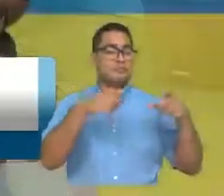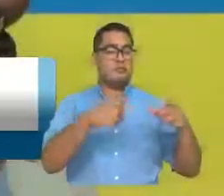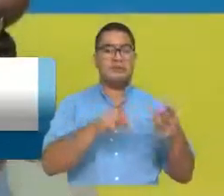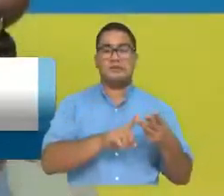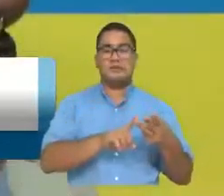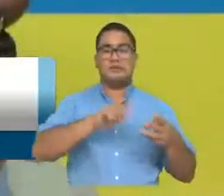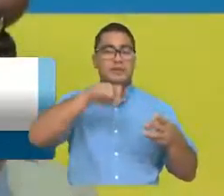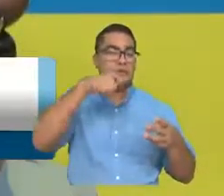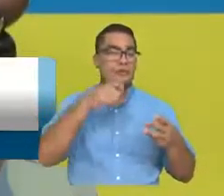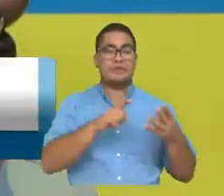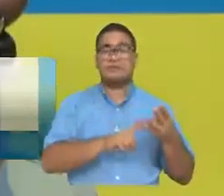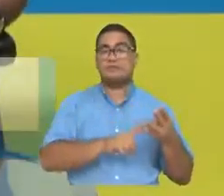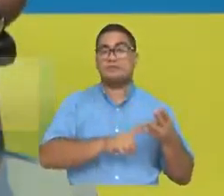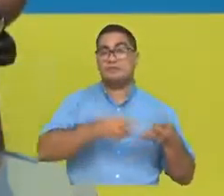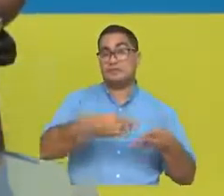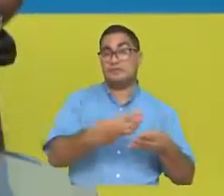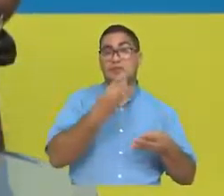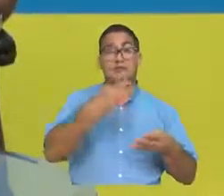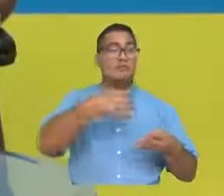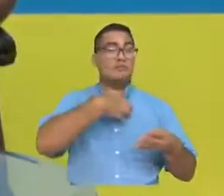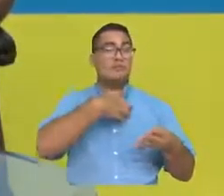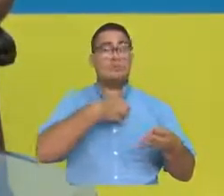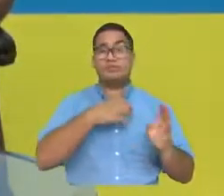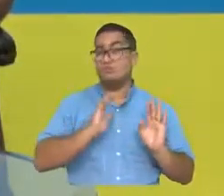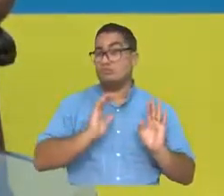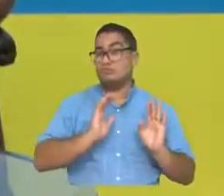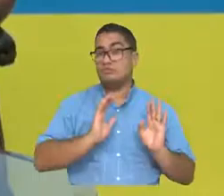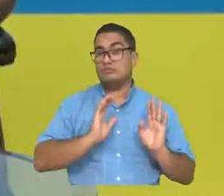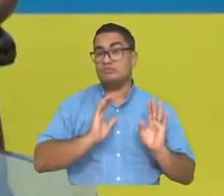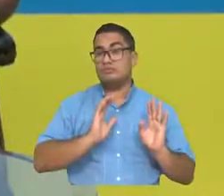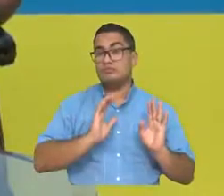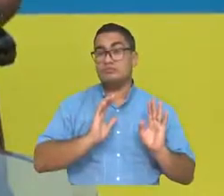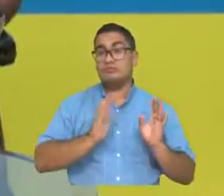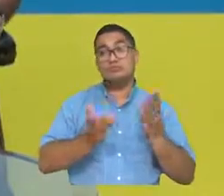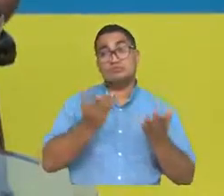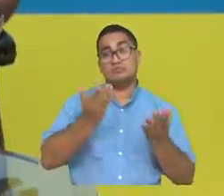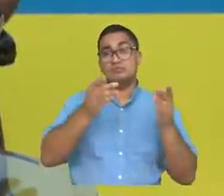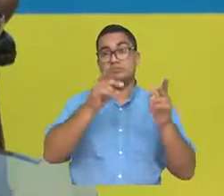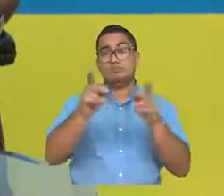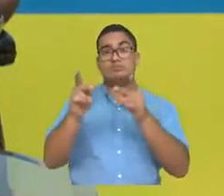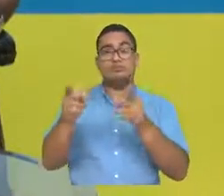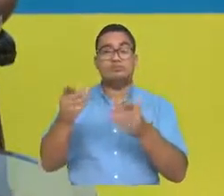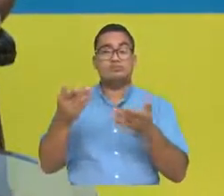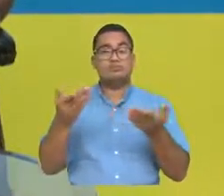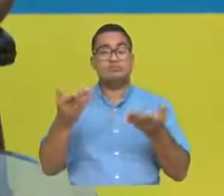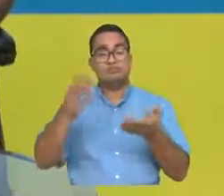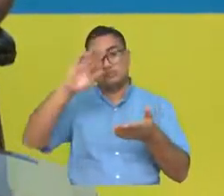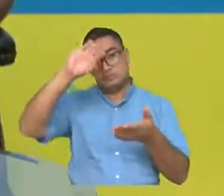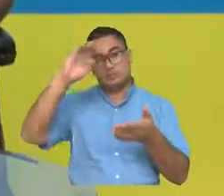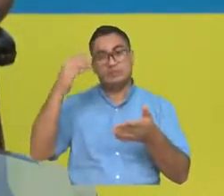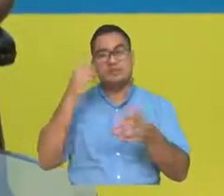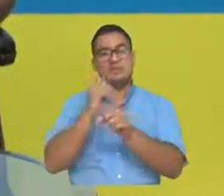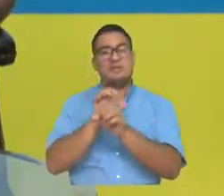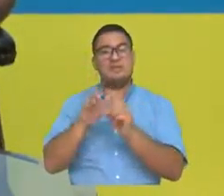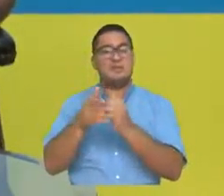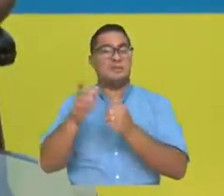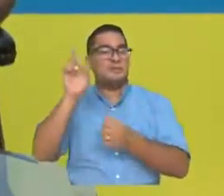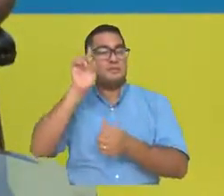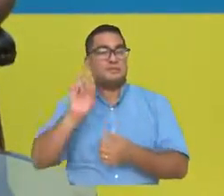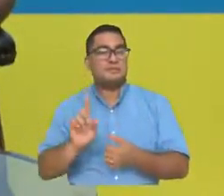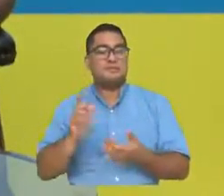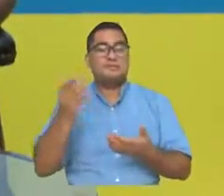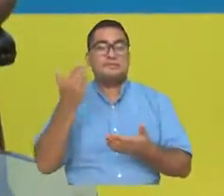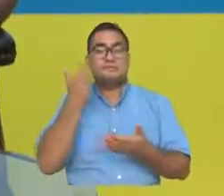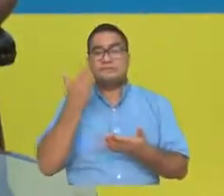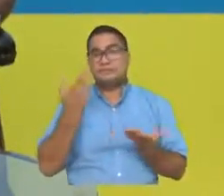lavarnos exclusivamente nuestros dientes, así deberíamos de ir acostumbrándonos a usar nuestro